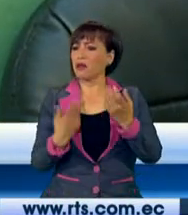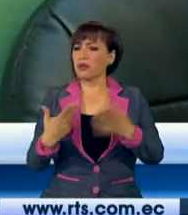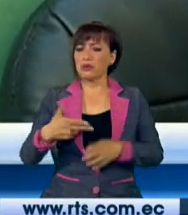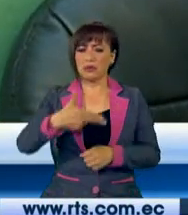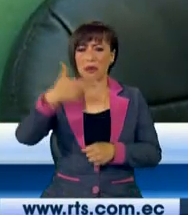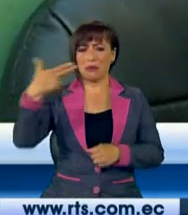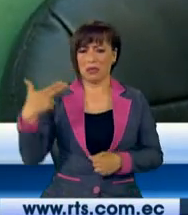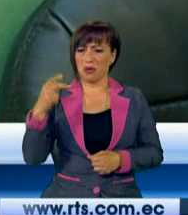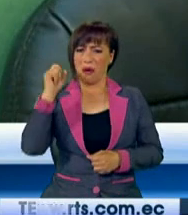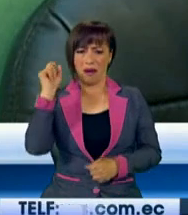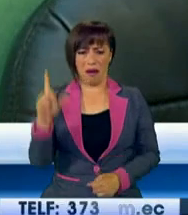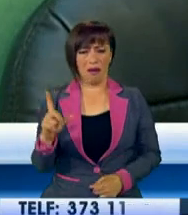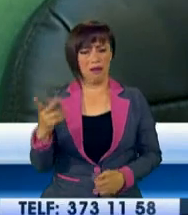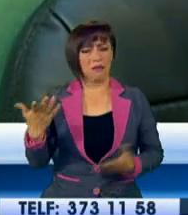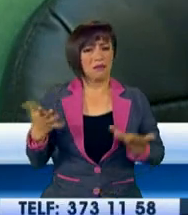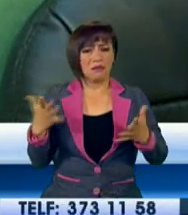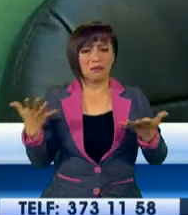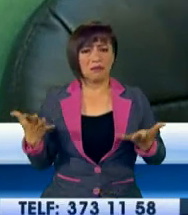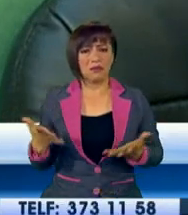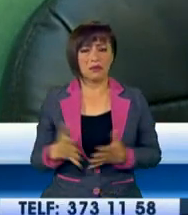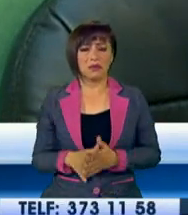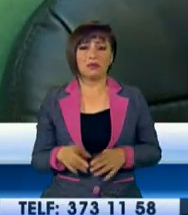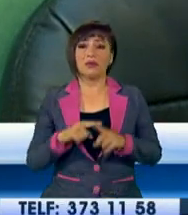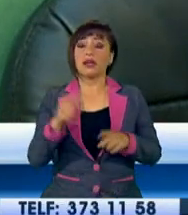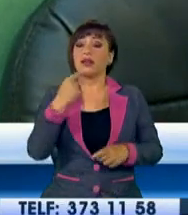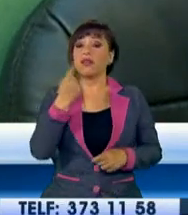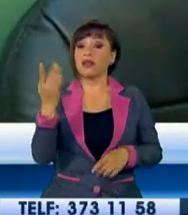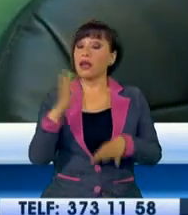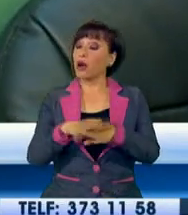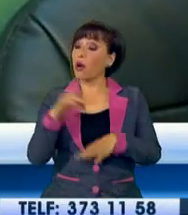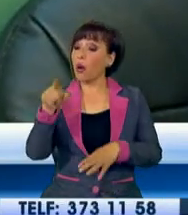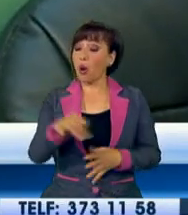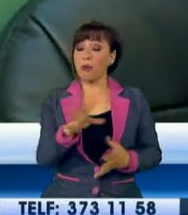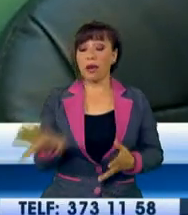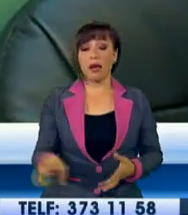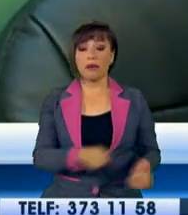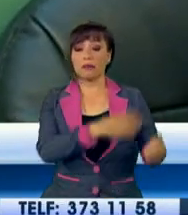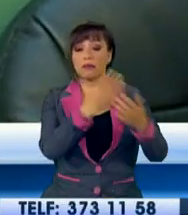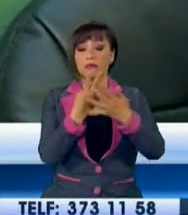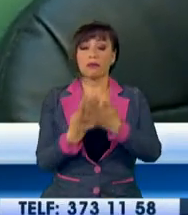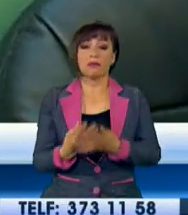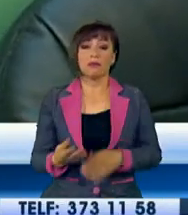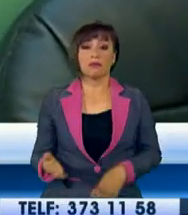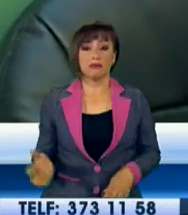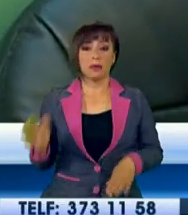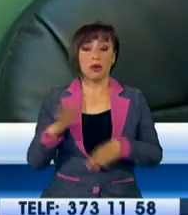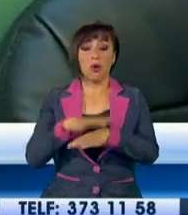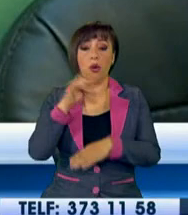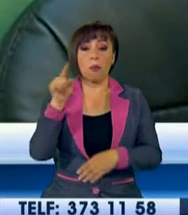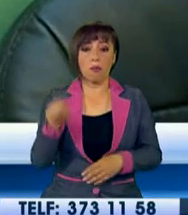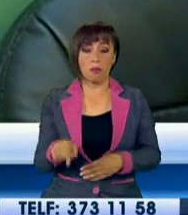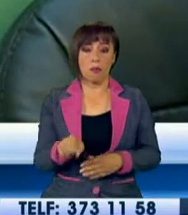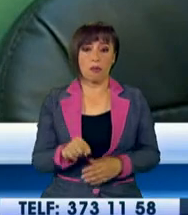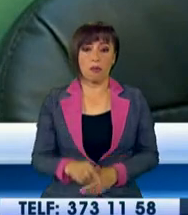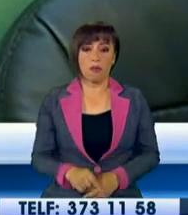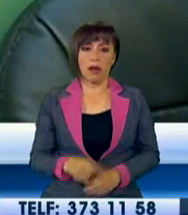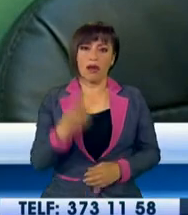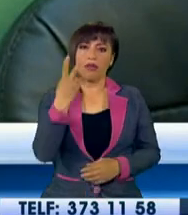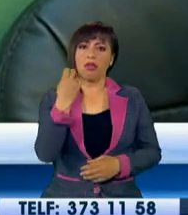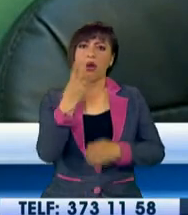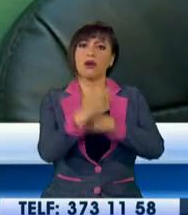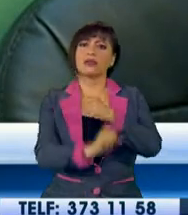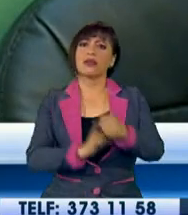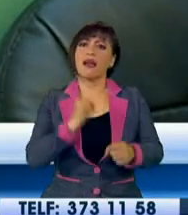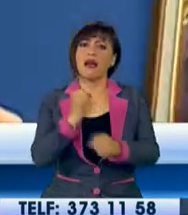rayo láser. Pues. Pero con eso fue lo que a él le acusaron como magnicidio y le dieron 12 años